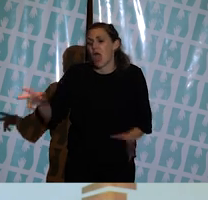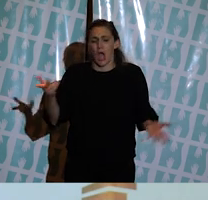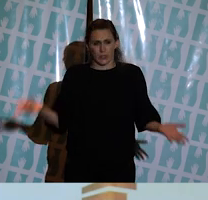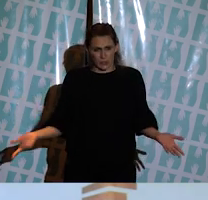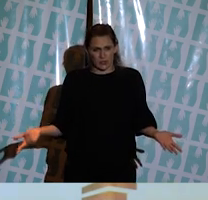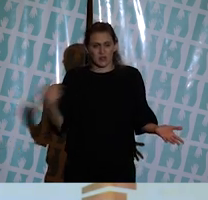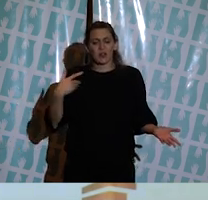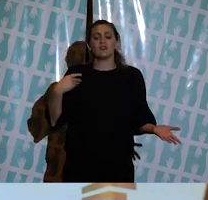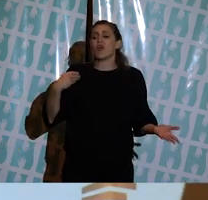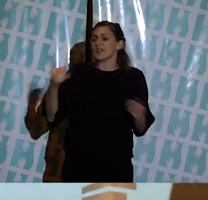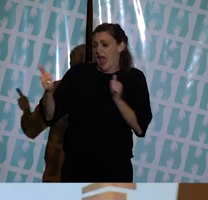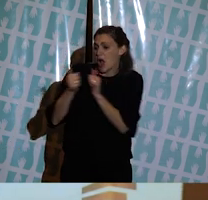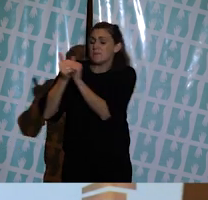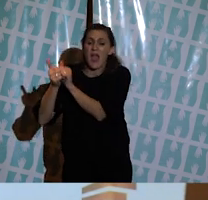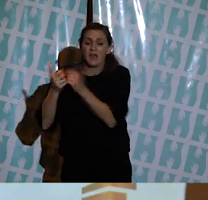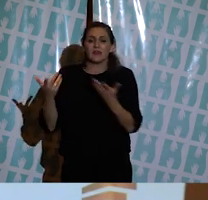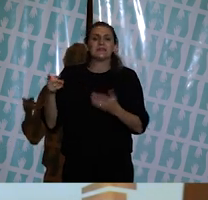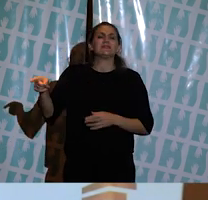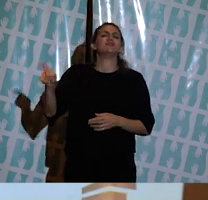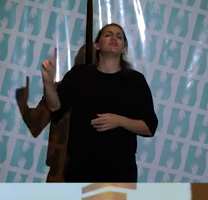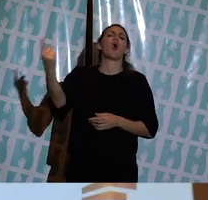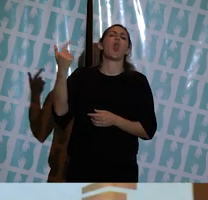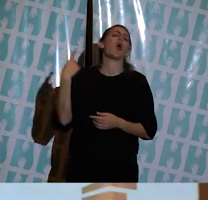poder, ese es otro sesgo, él no va a poder.